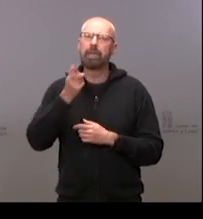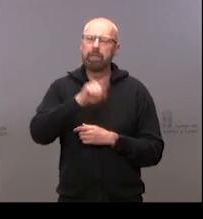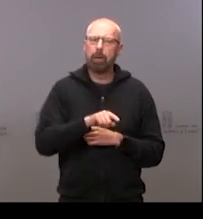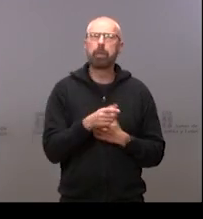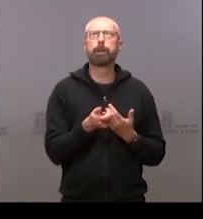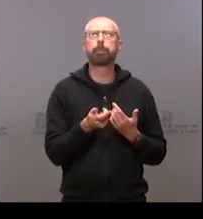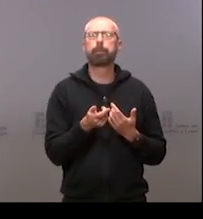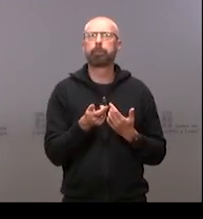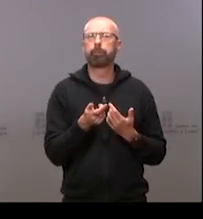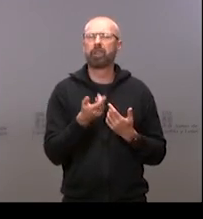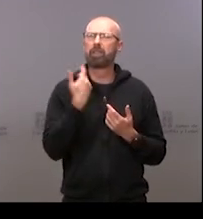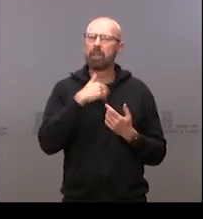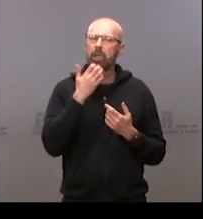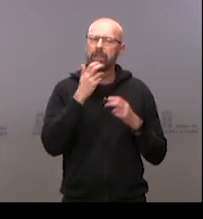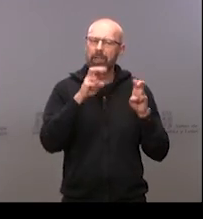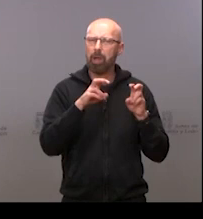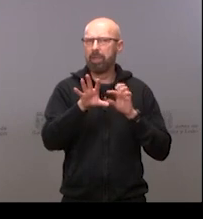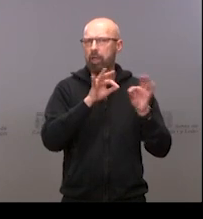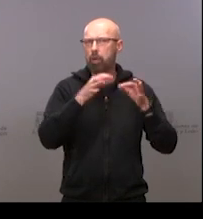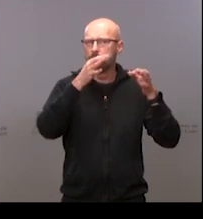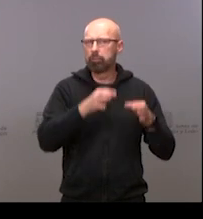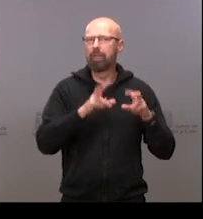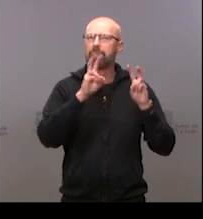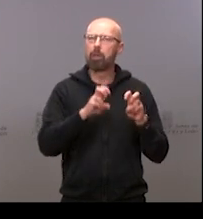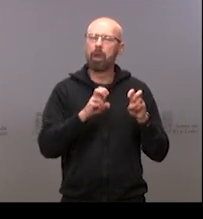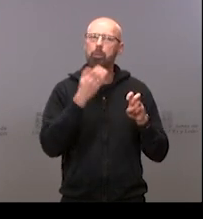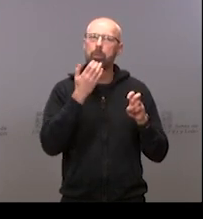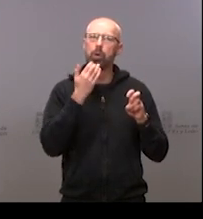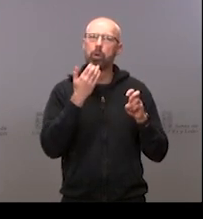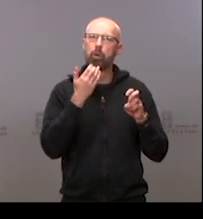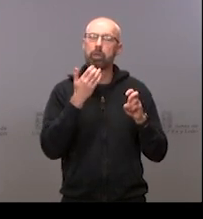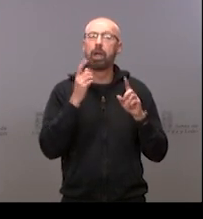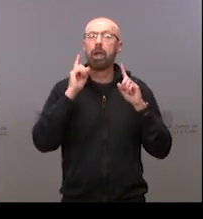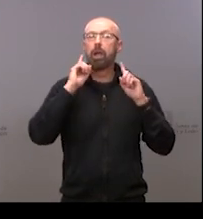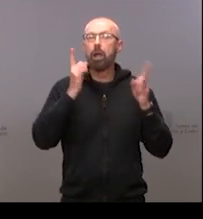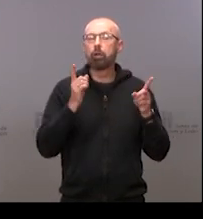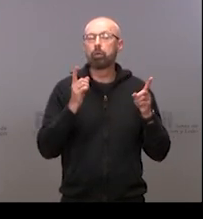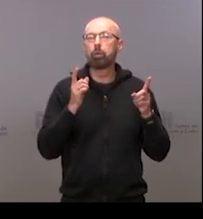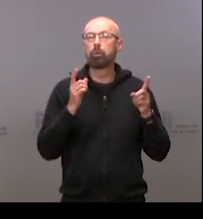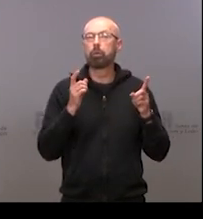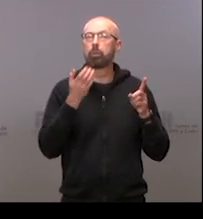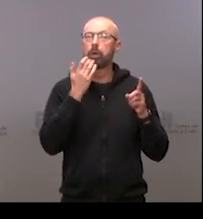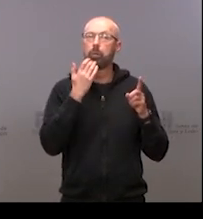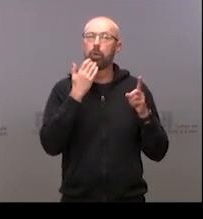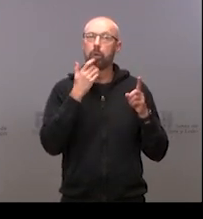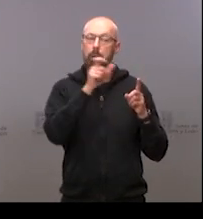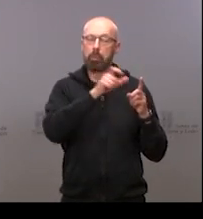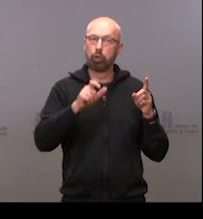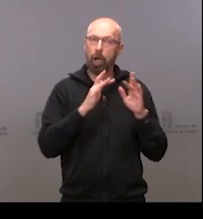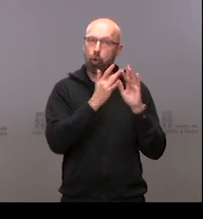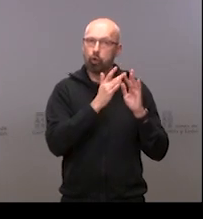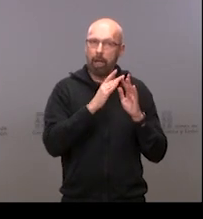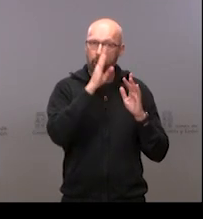se han decidido algo respecto a si se debe guardar cuarentena en el caso de convivientes de contactos